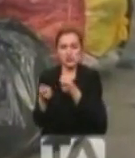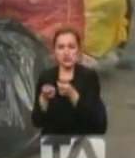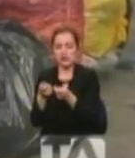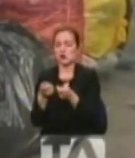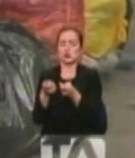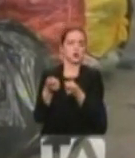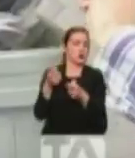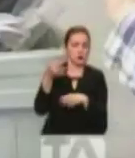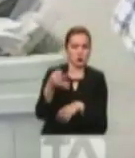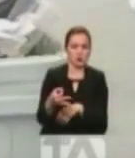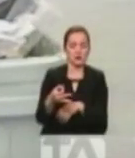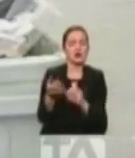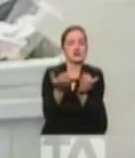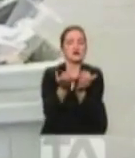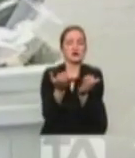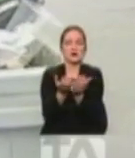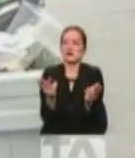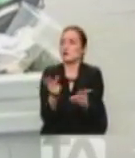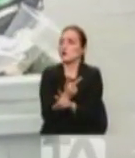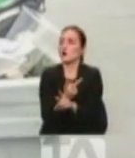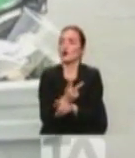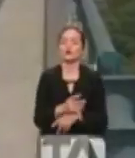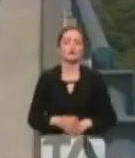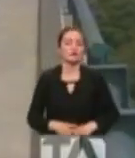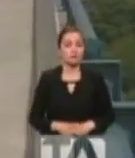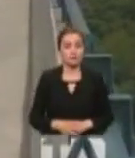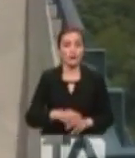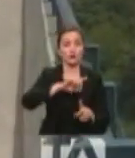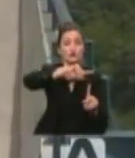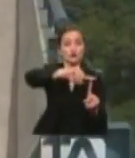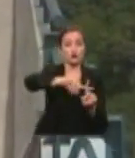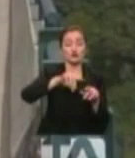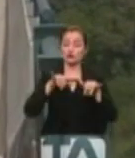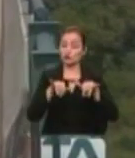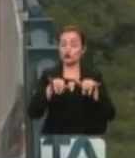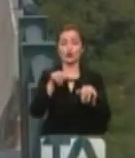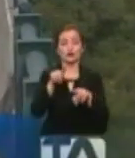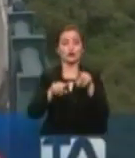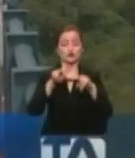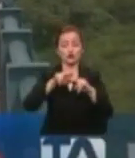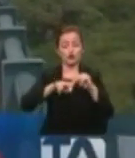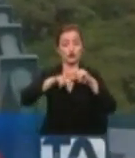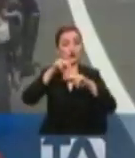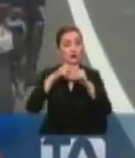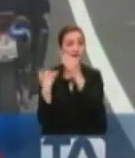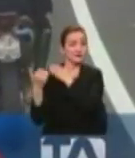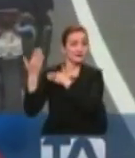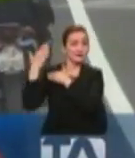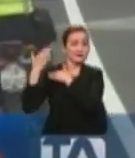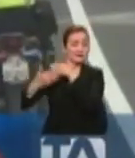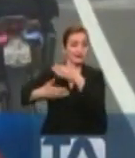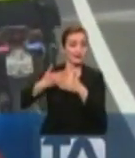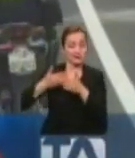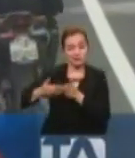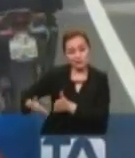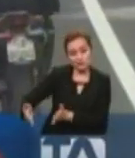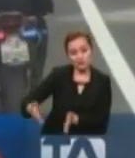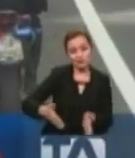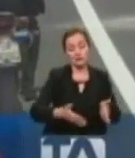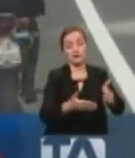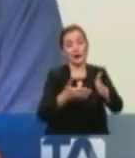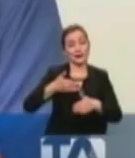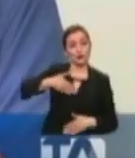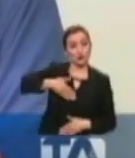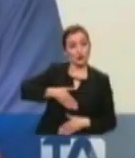y el sistema de recolección de basura desbordado. Lo positivo es que continuó con algunos proyectos heredados, como la prolongación de la avenida